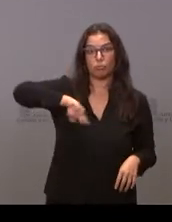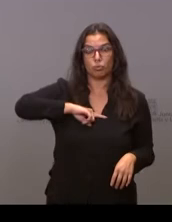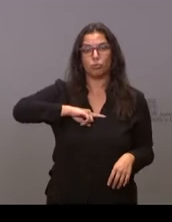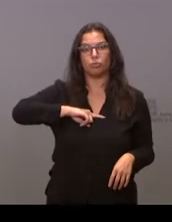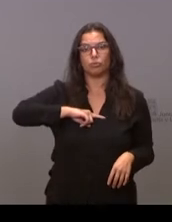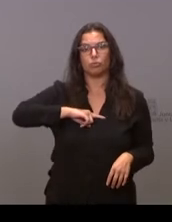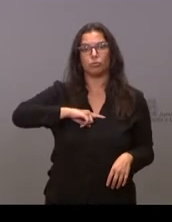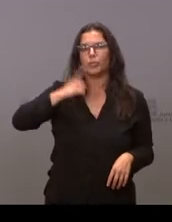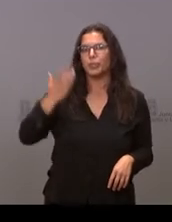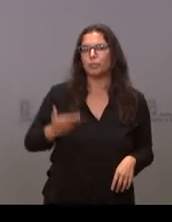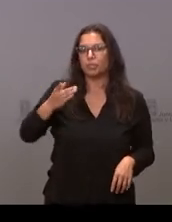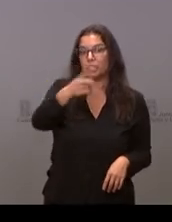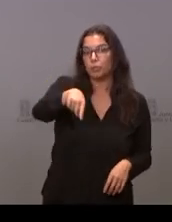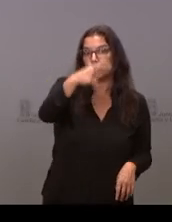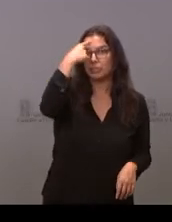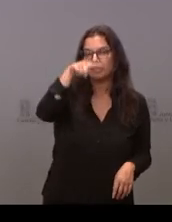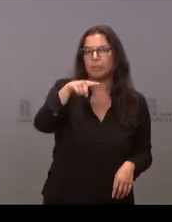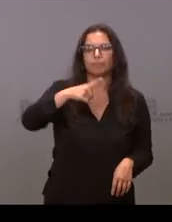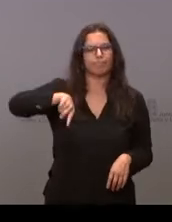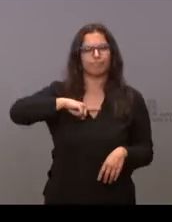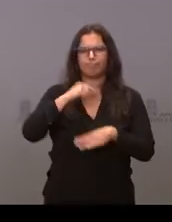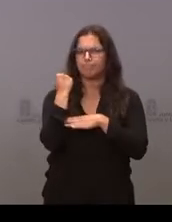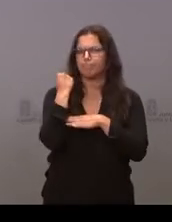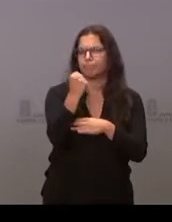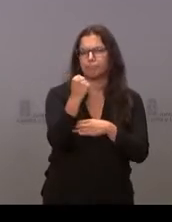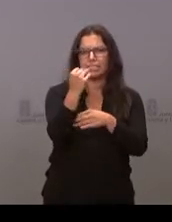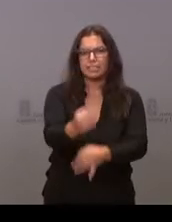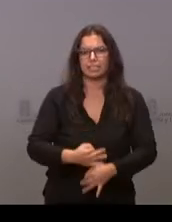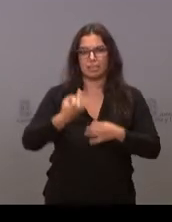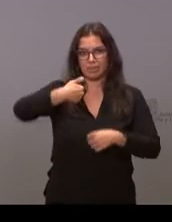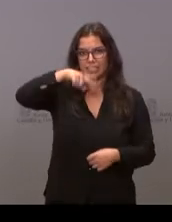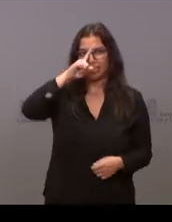es importante que sepáis que vamos a estar aquí este año